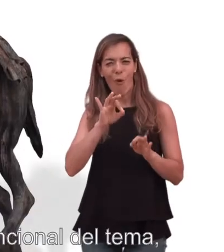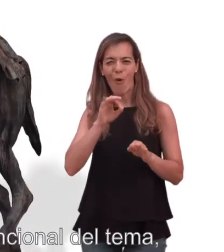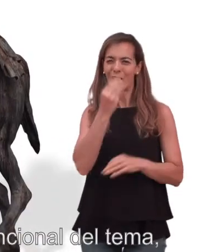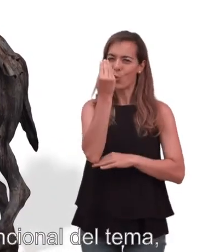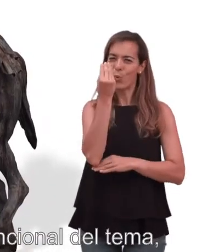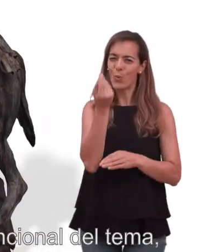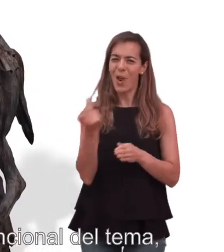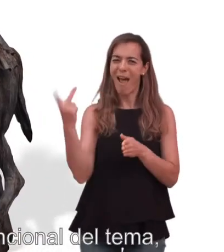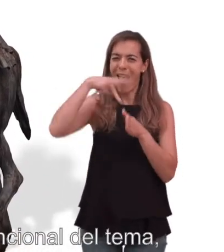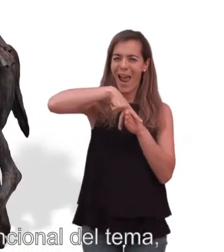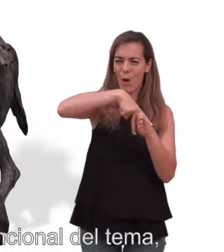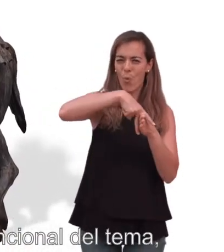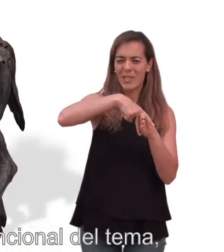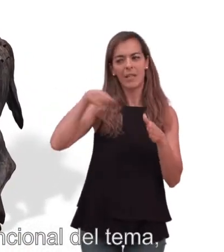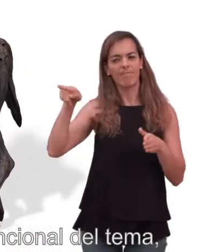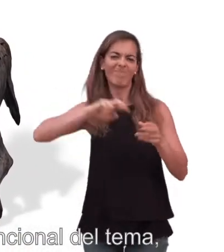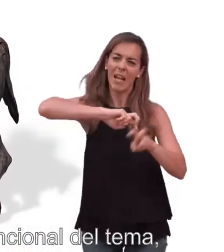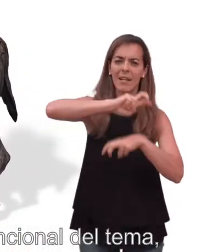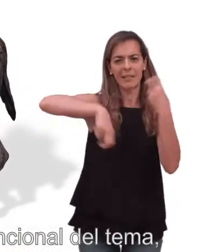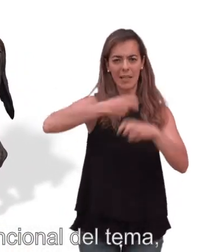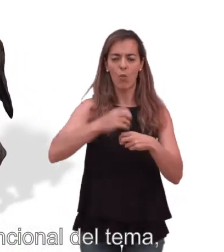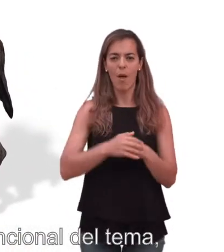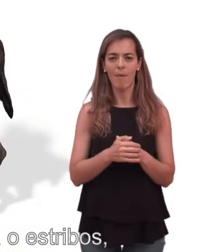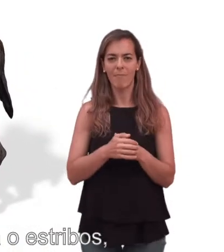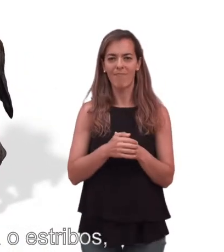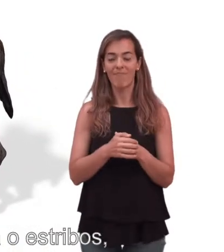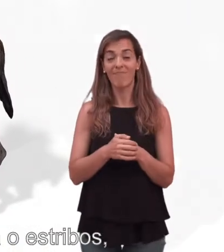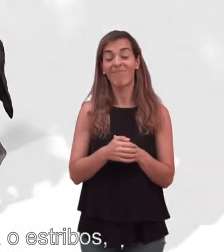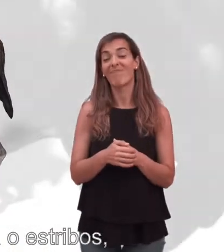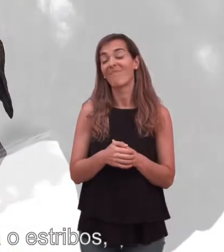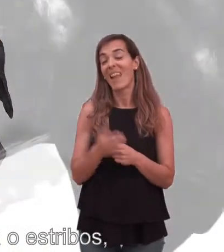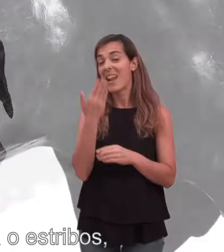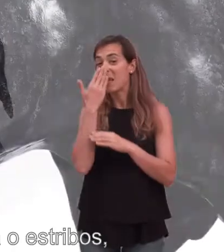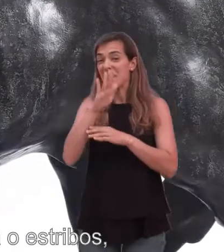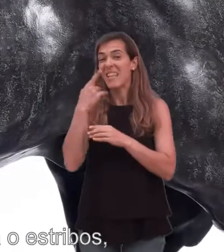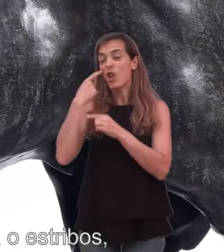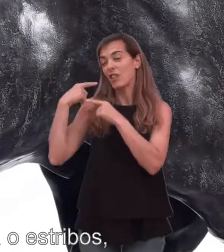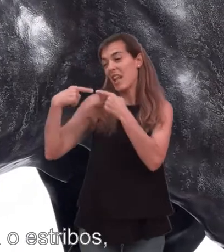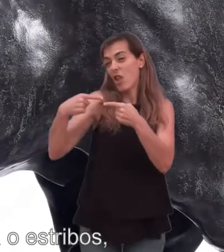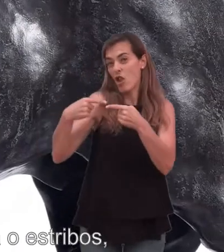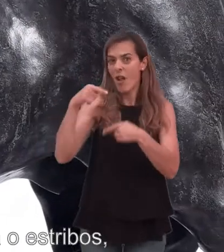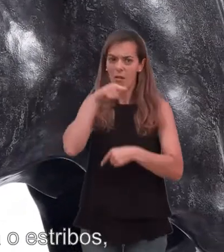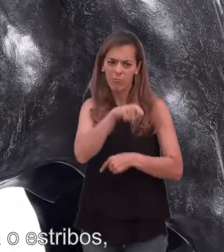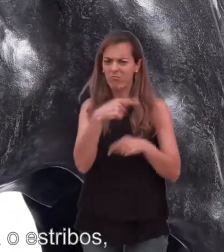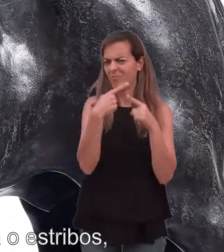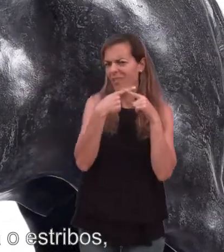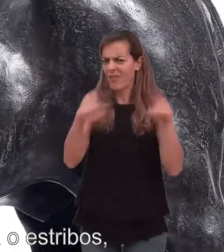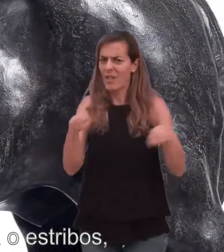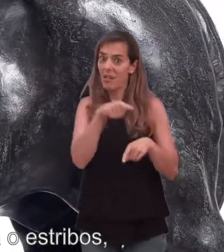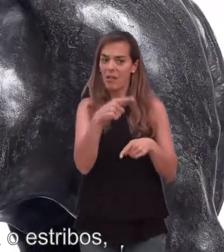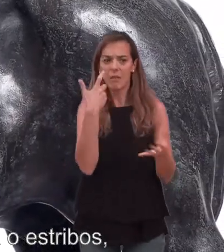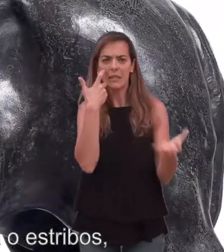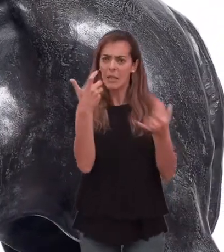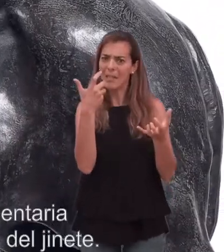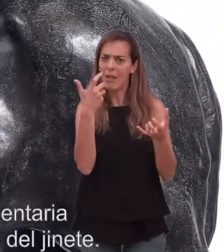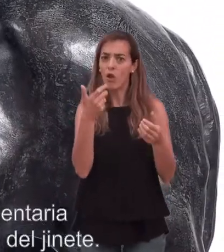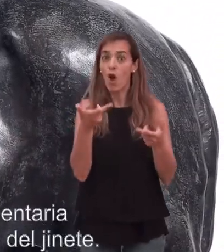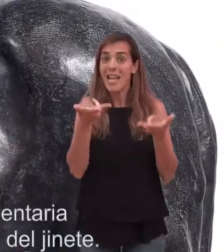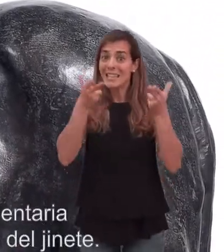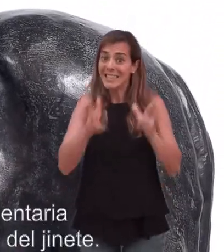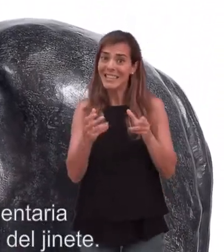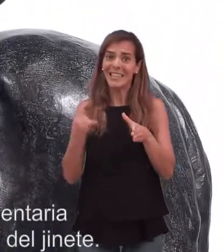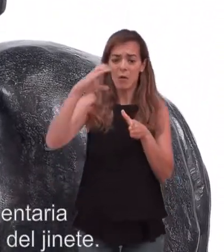con la representación convencional del tema, aquí llama la atención la falta de silla o estribos, amén